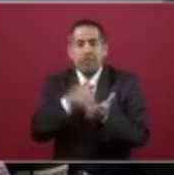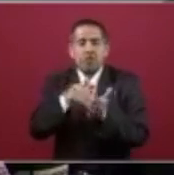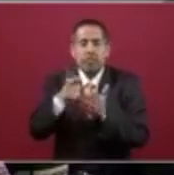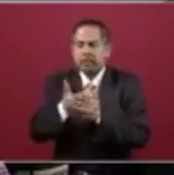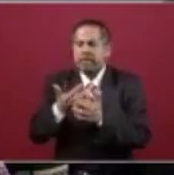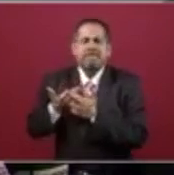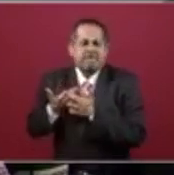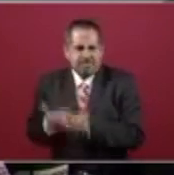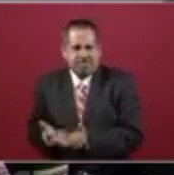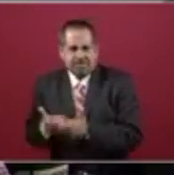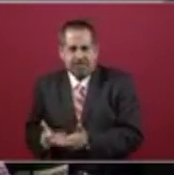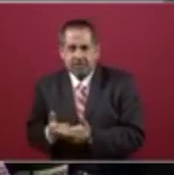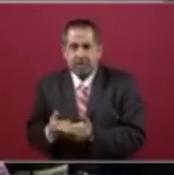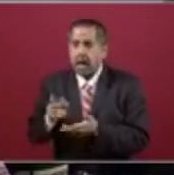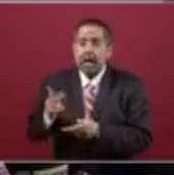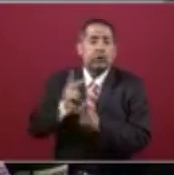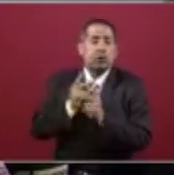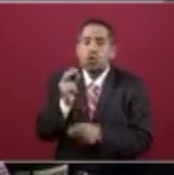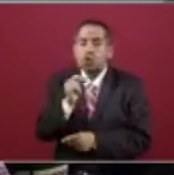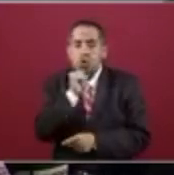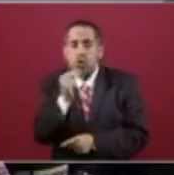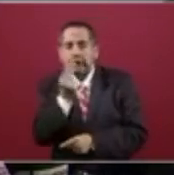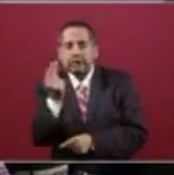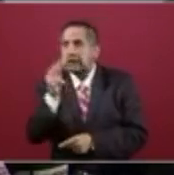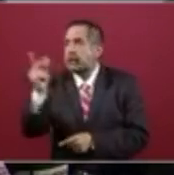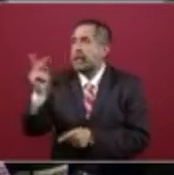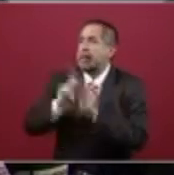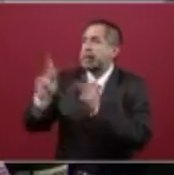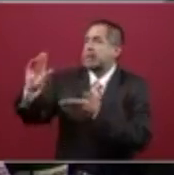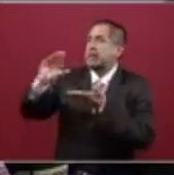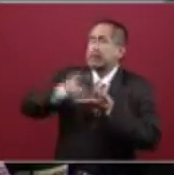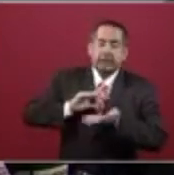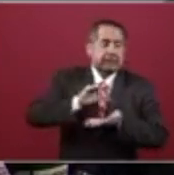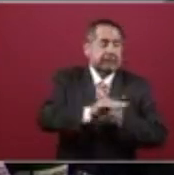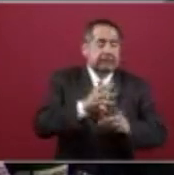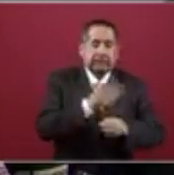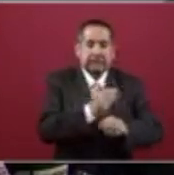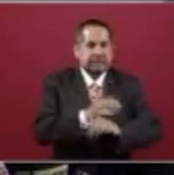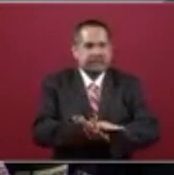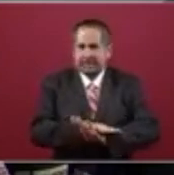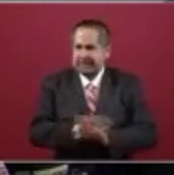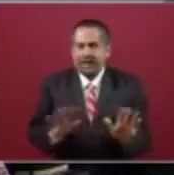un desendeudamiento con relación al año pasado. La que sigue, por favor.